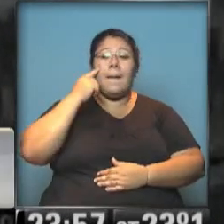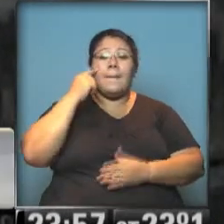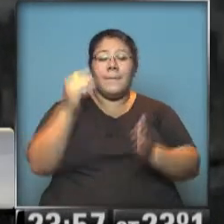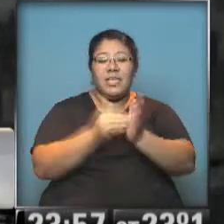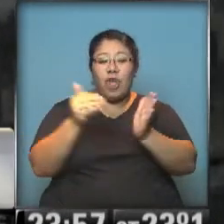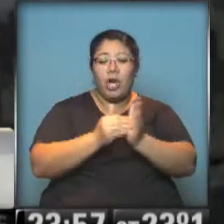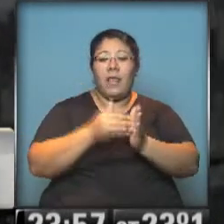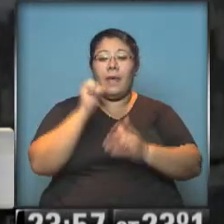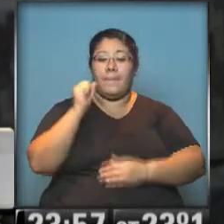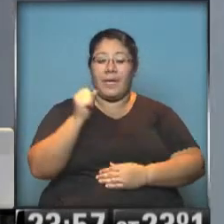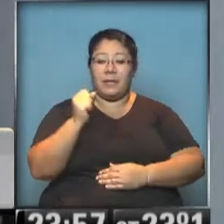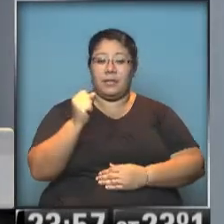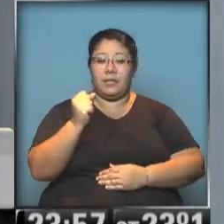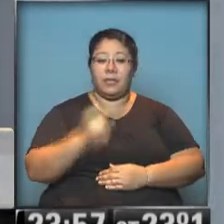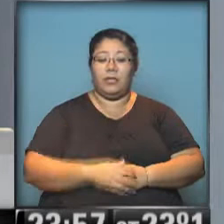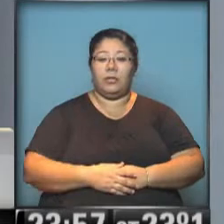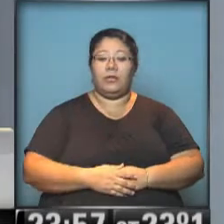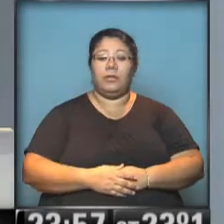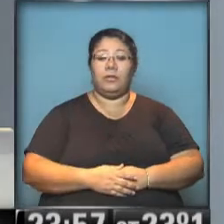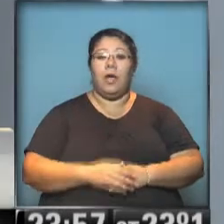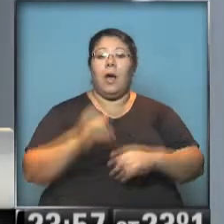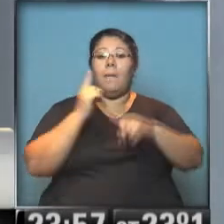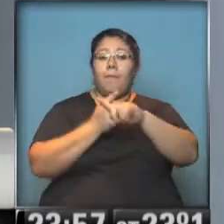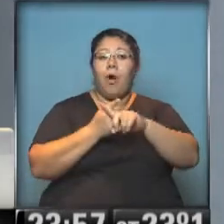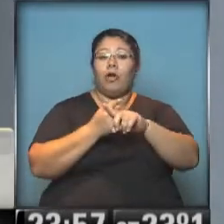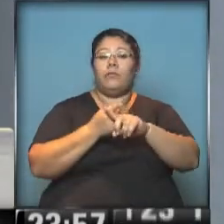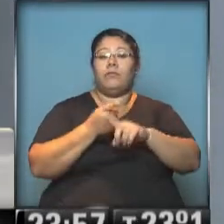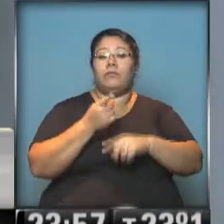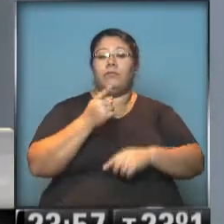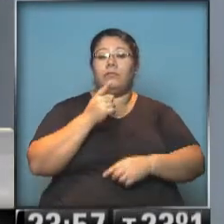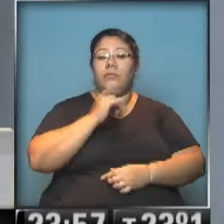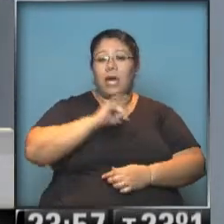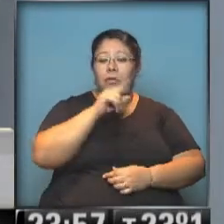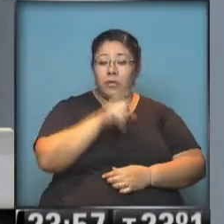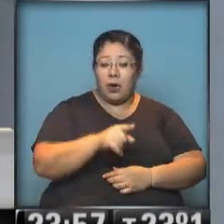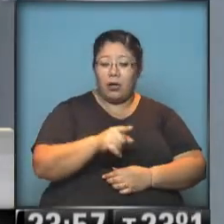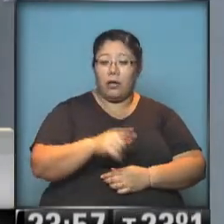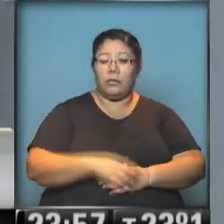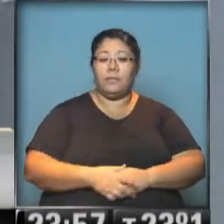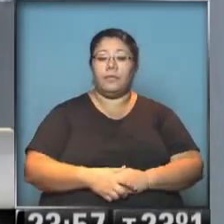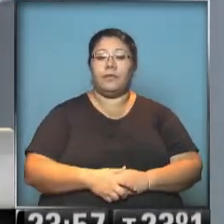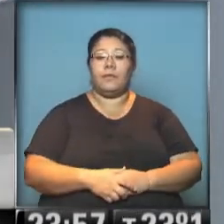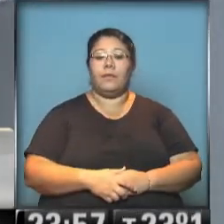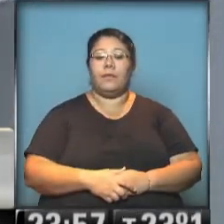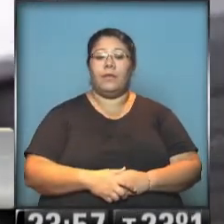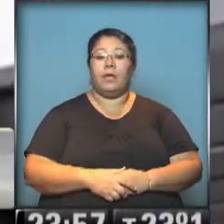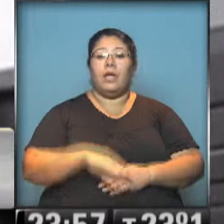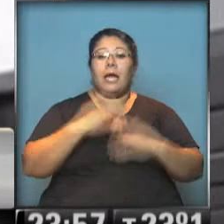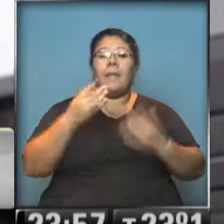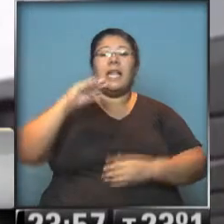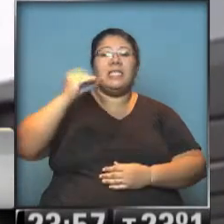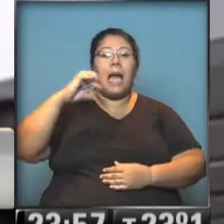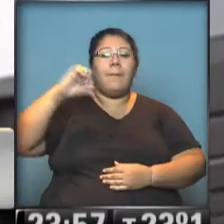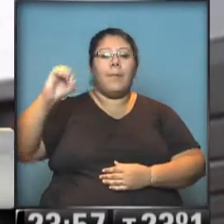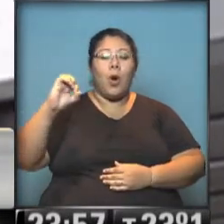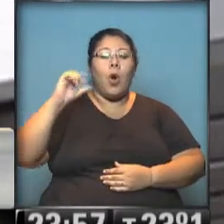Su detención llega poco después del arresto de Tuta, el jefe de los Caballeros Templarios, y del Chapo Guzmán, cabeza del